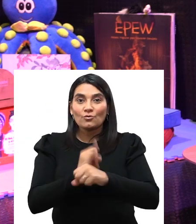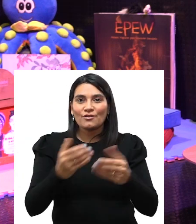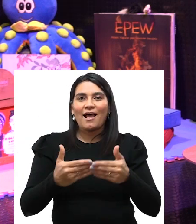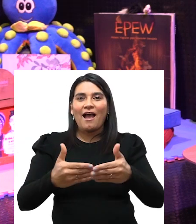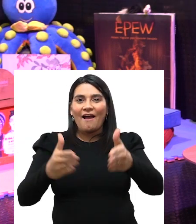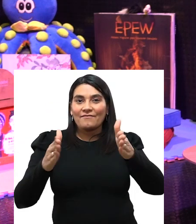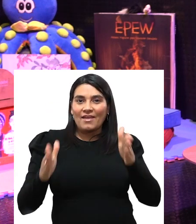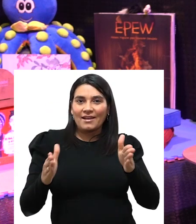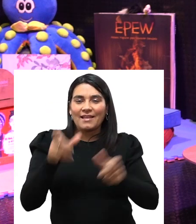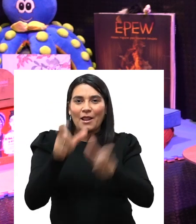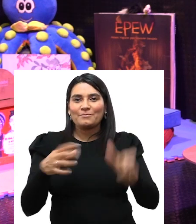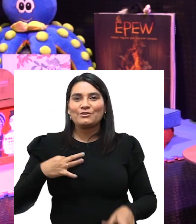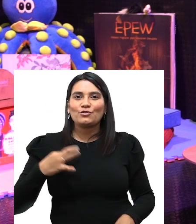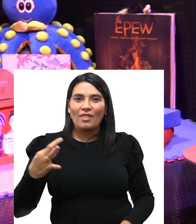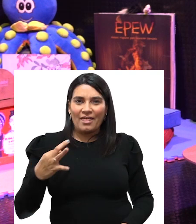abiertas a la ciudadanía.